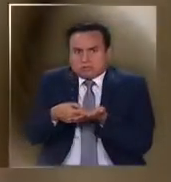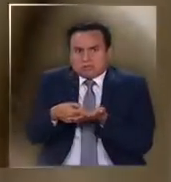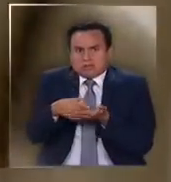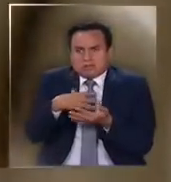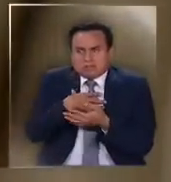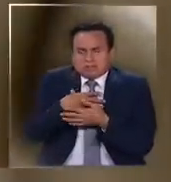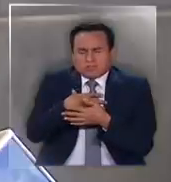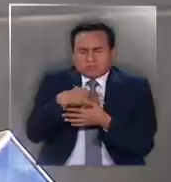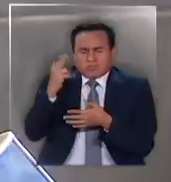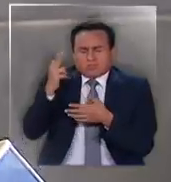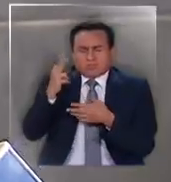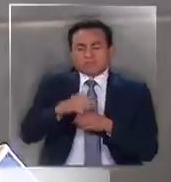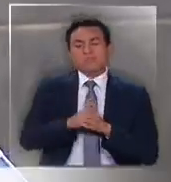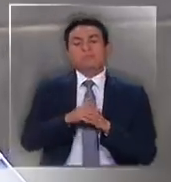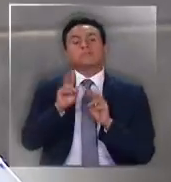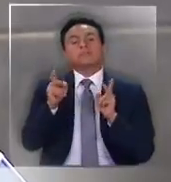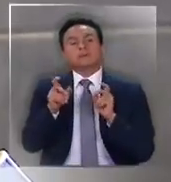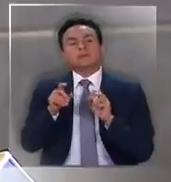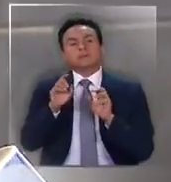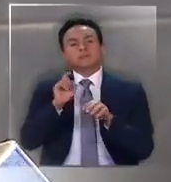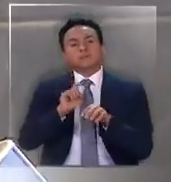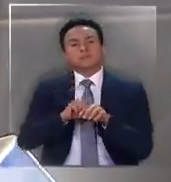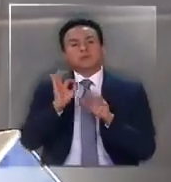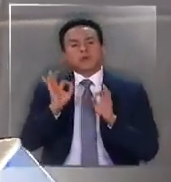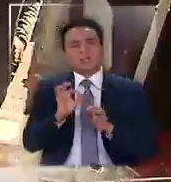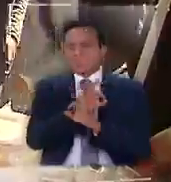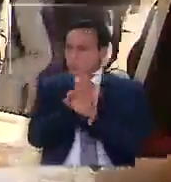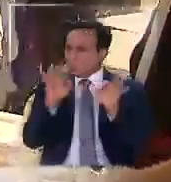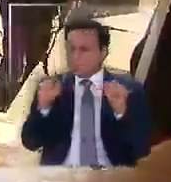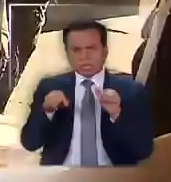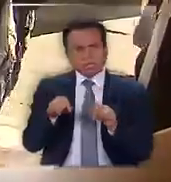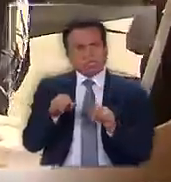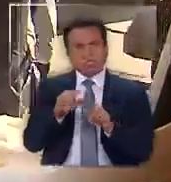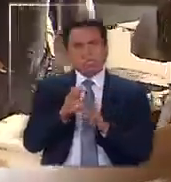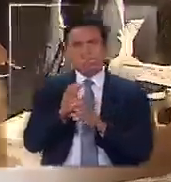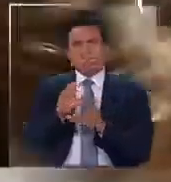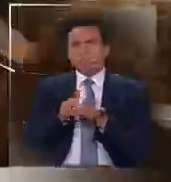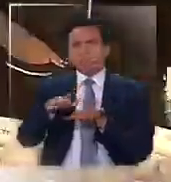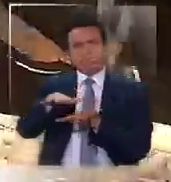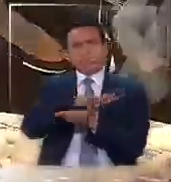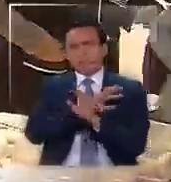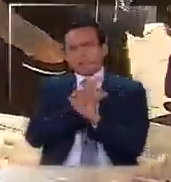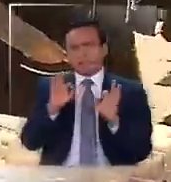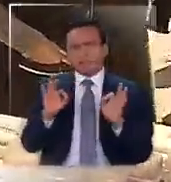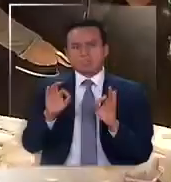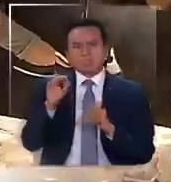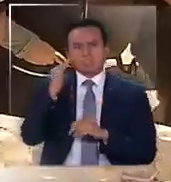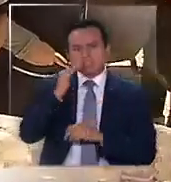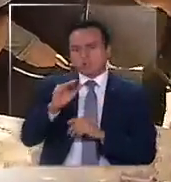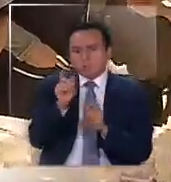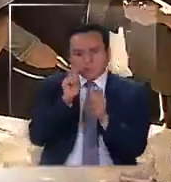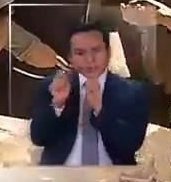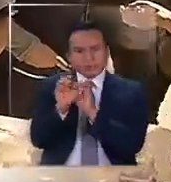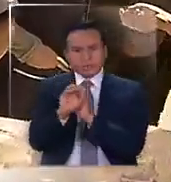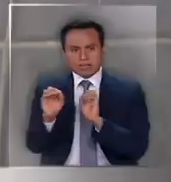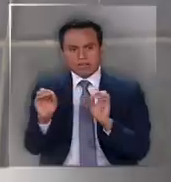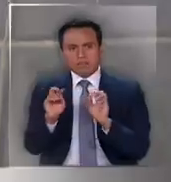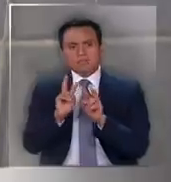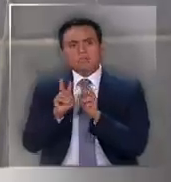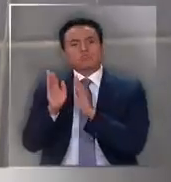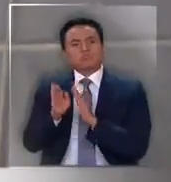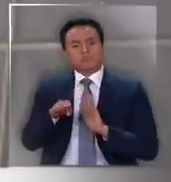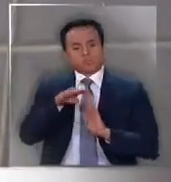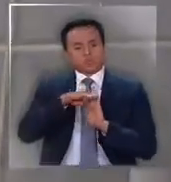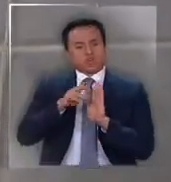atacados por el tema de los balazos. Fue una situación puntual y que nunca ha ocurrido aquí en este sector. Ningún niño está en peligro y se aplicaron todos